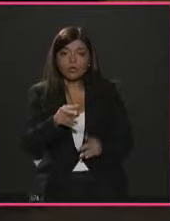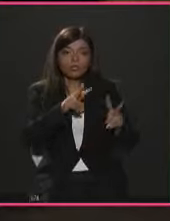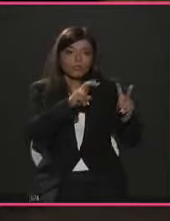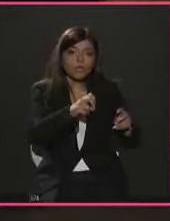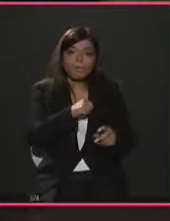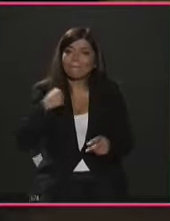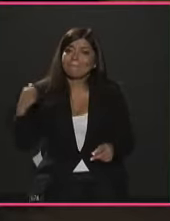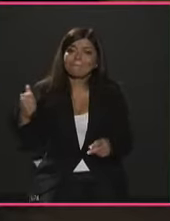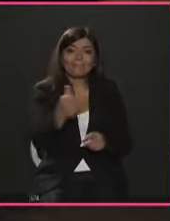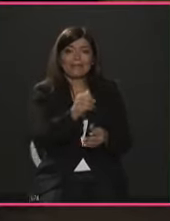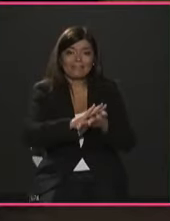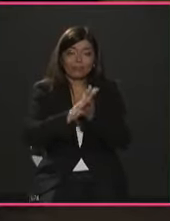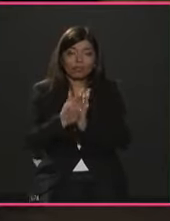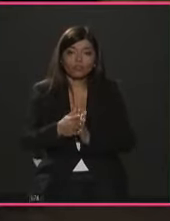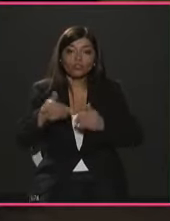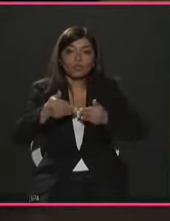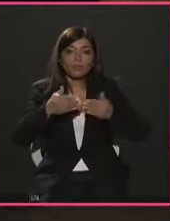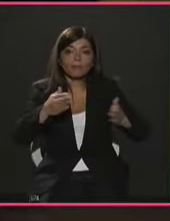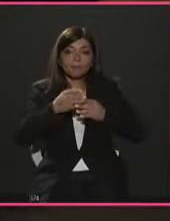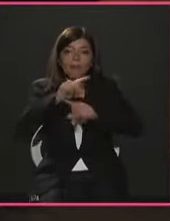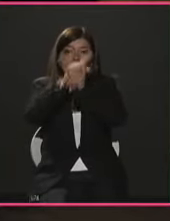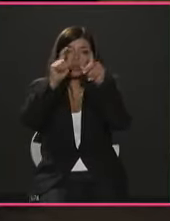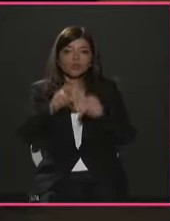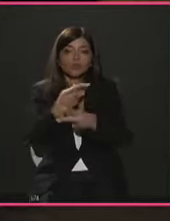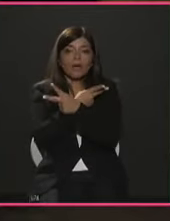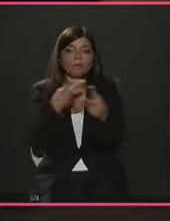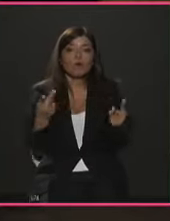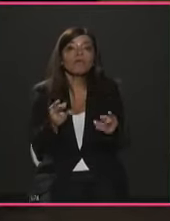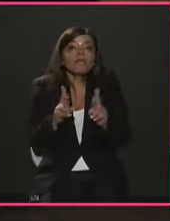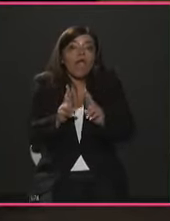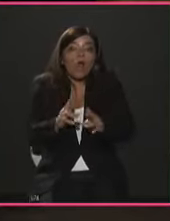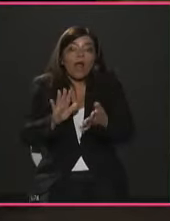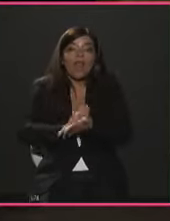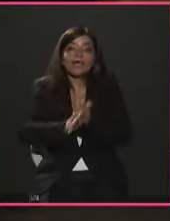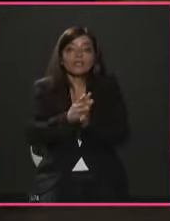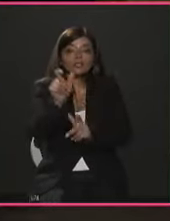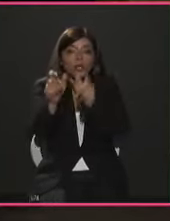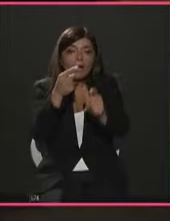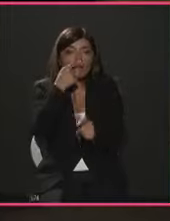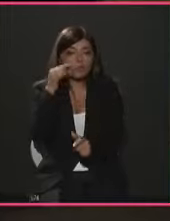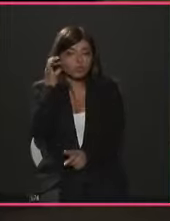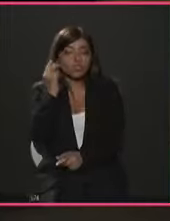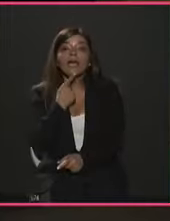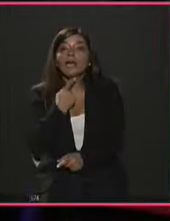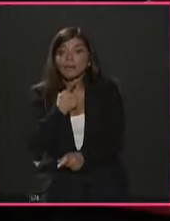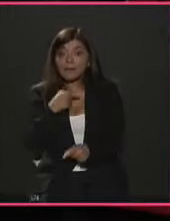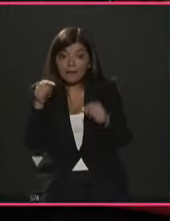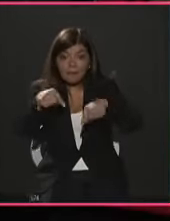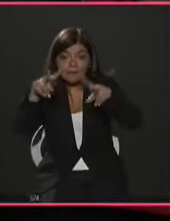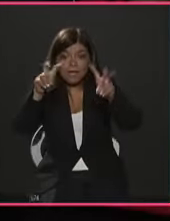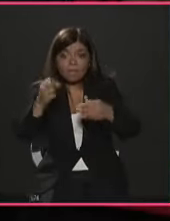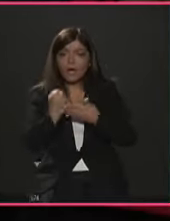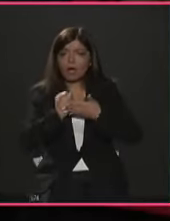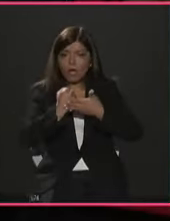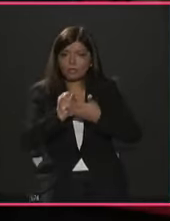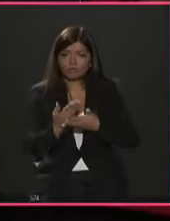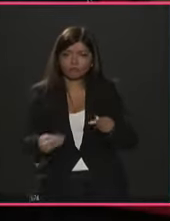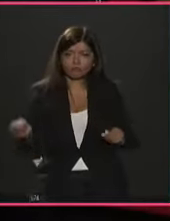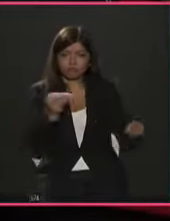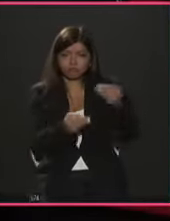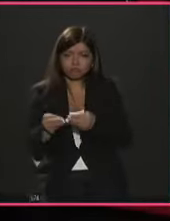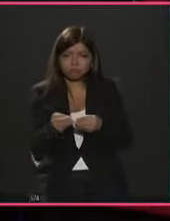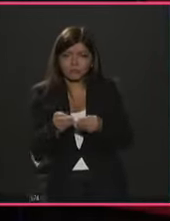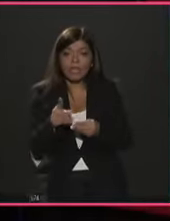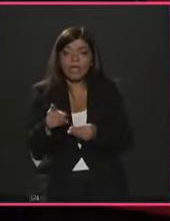afecta a todos hoy día estamos abriendo una consulta Pública para que ojalá todos y todas quienes tienen interés en esto nos ayuden a complementarla nos